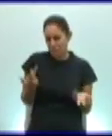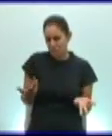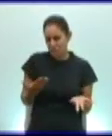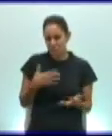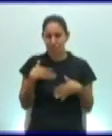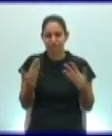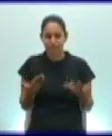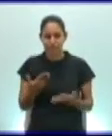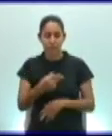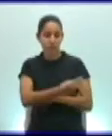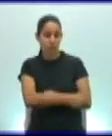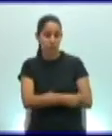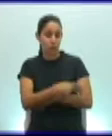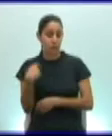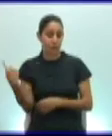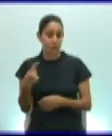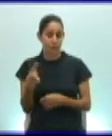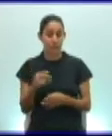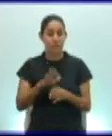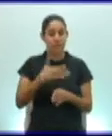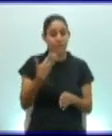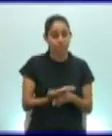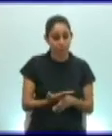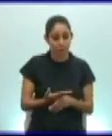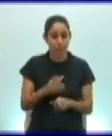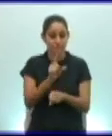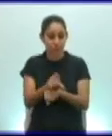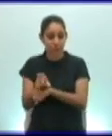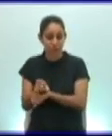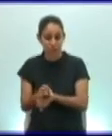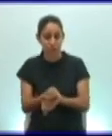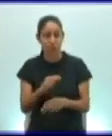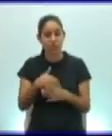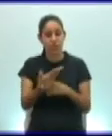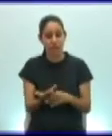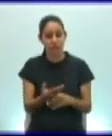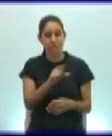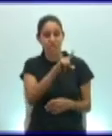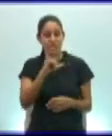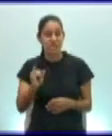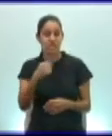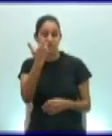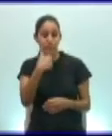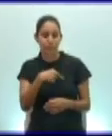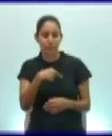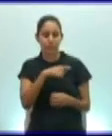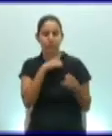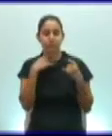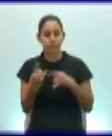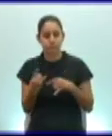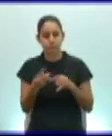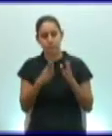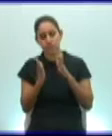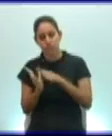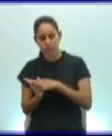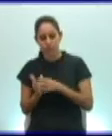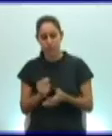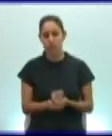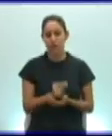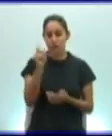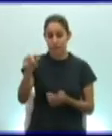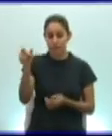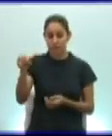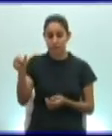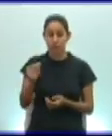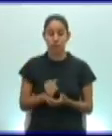Después del bombardeo, al día siguiente, el 16 de abril, se produce el entierro a las víctimas de esos bombardeos. Y ese